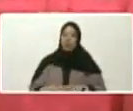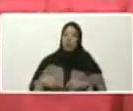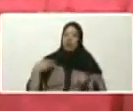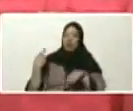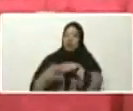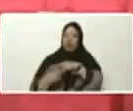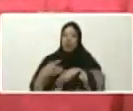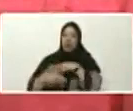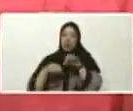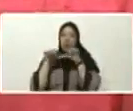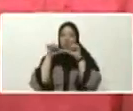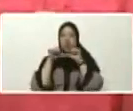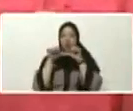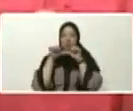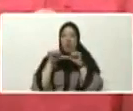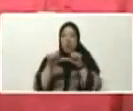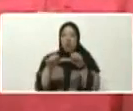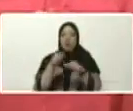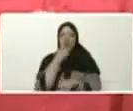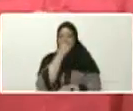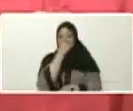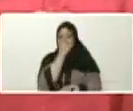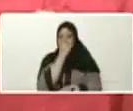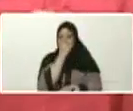revolución permanente.